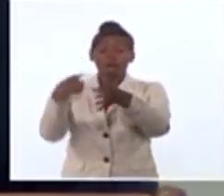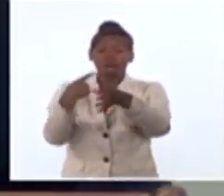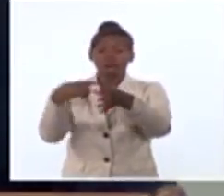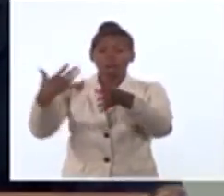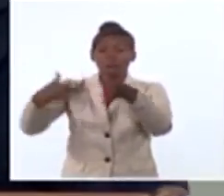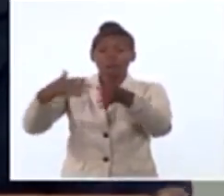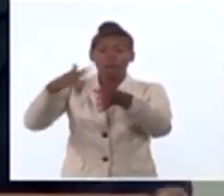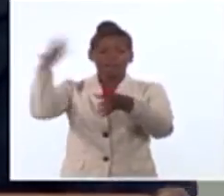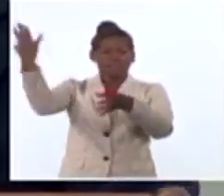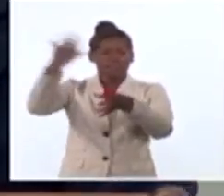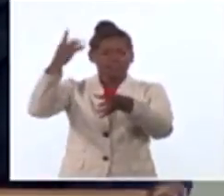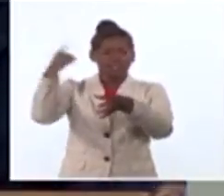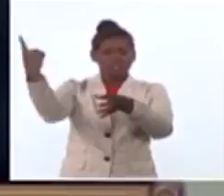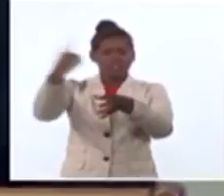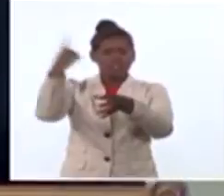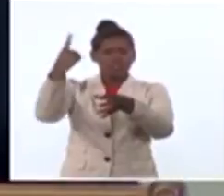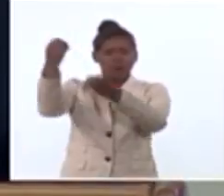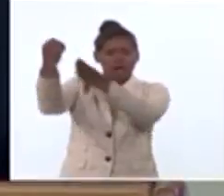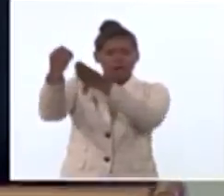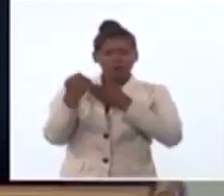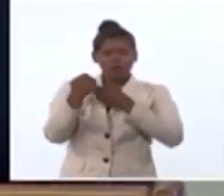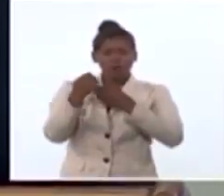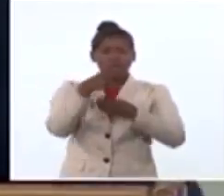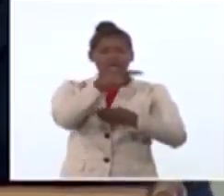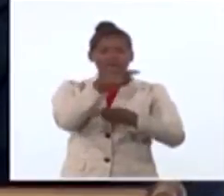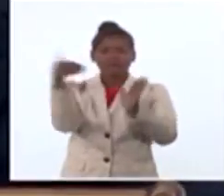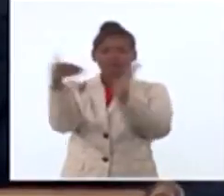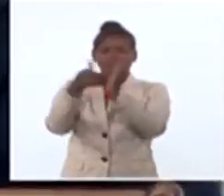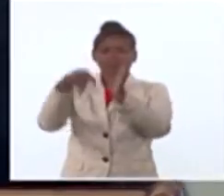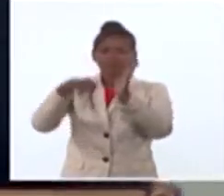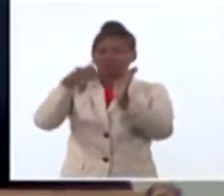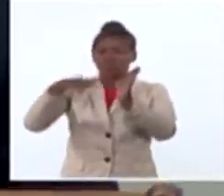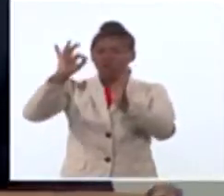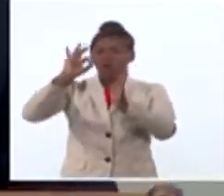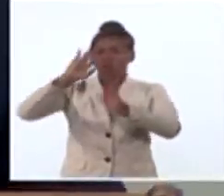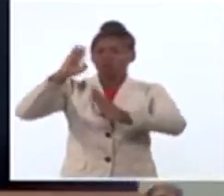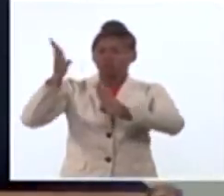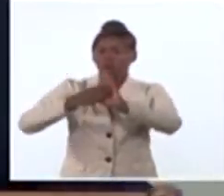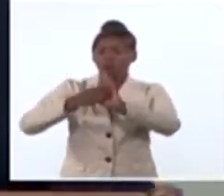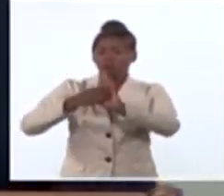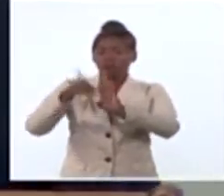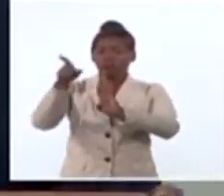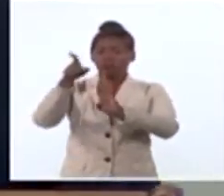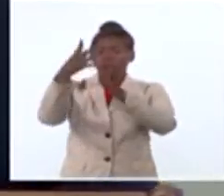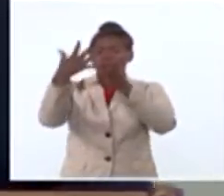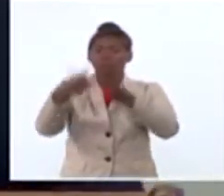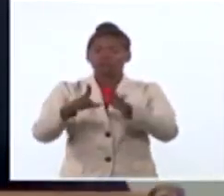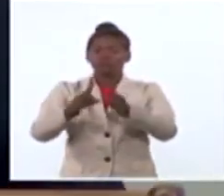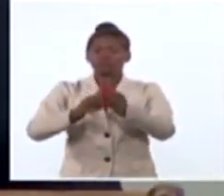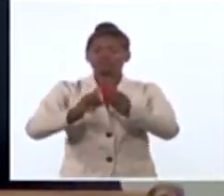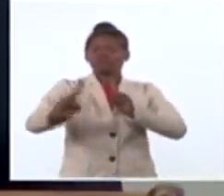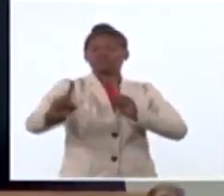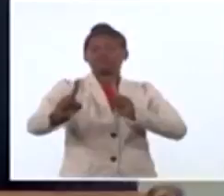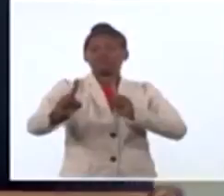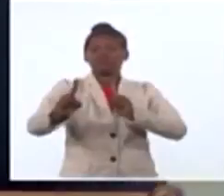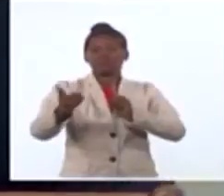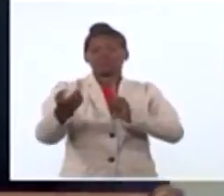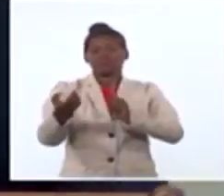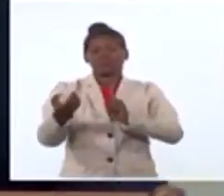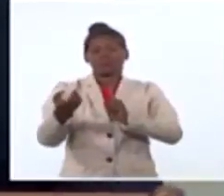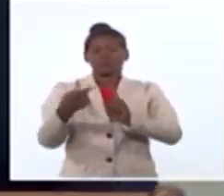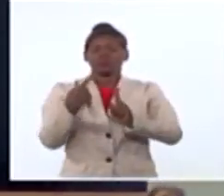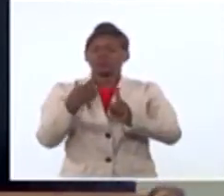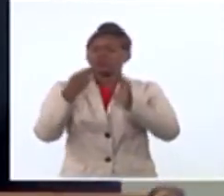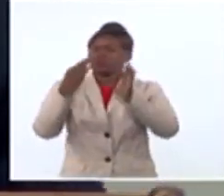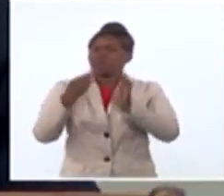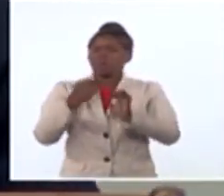naturales lo hicieron en el pasado. Y Cuba siempre fue receptiva,